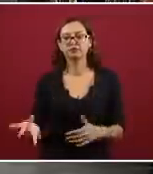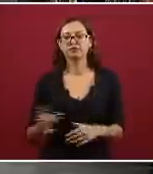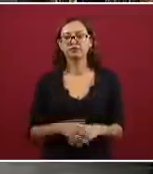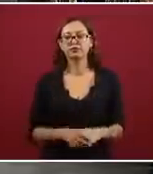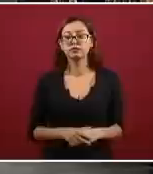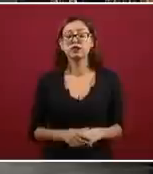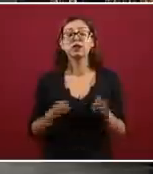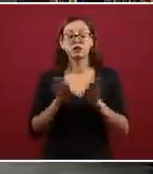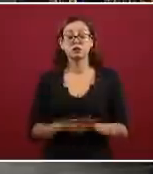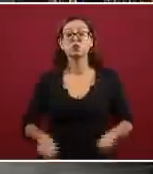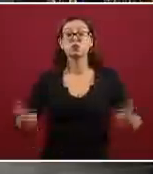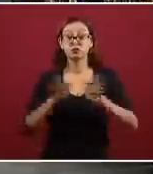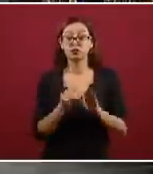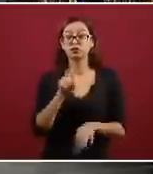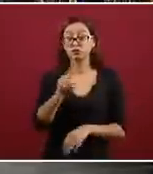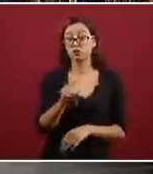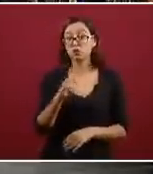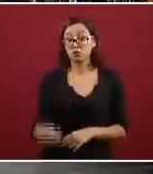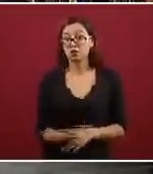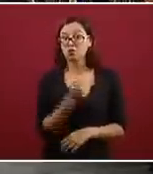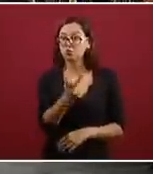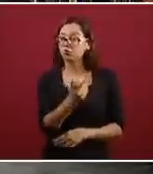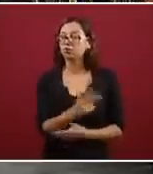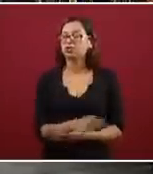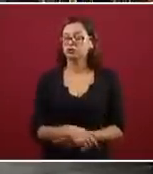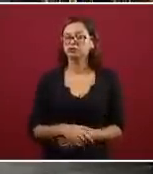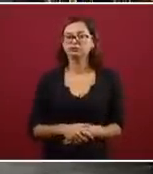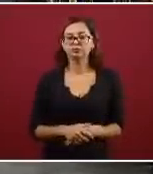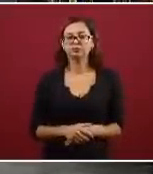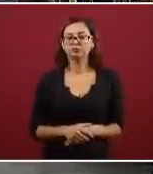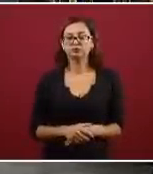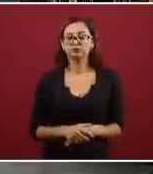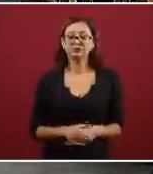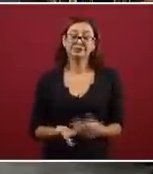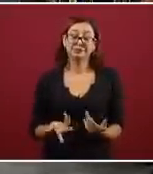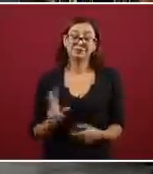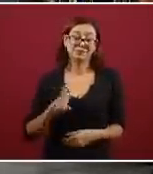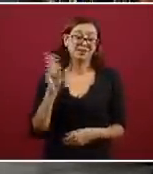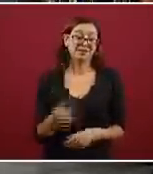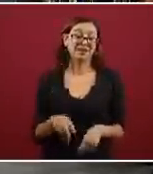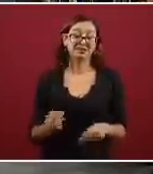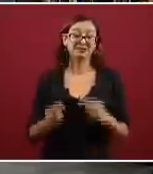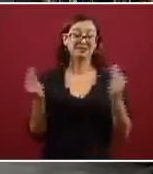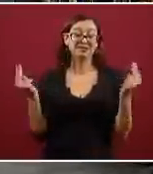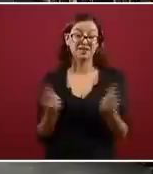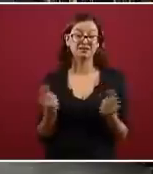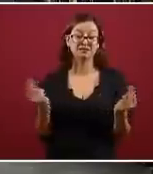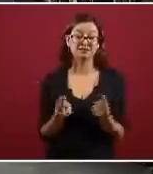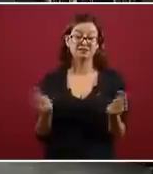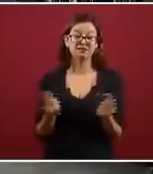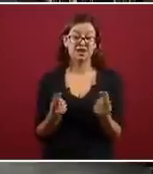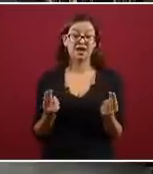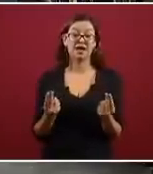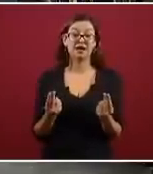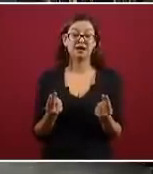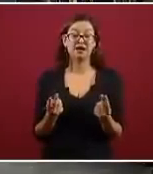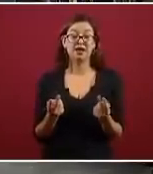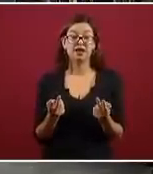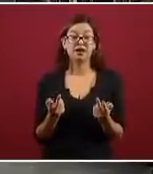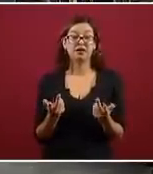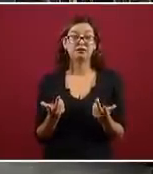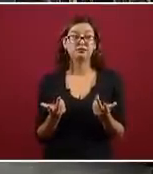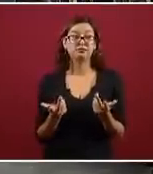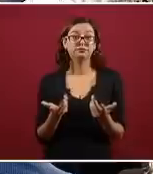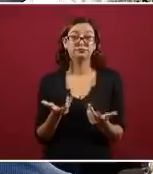Es muy importante lo que tú planteas, o sea, es una necesidad el resolver